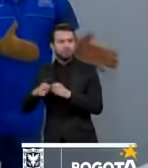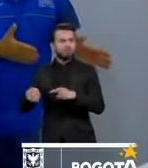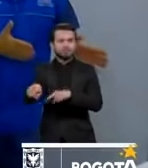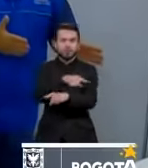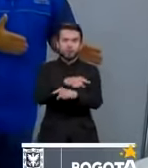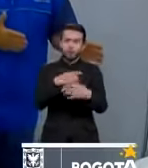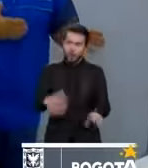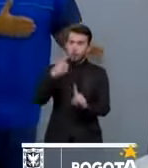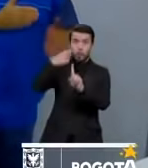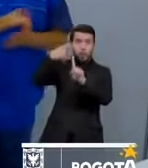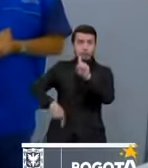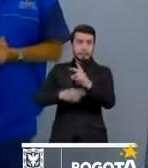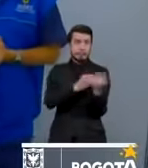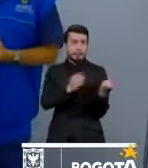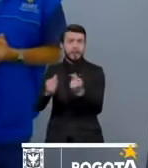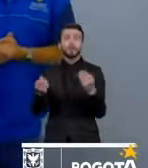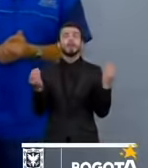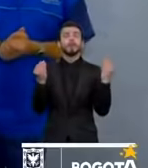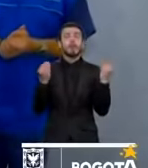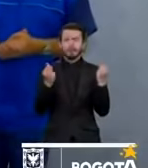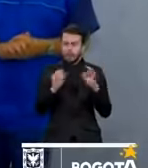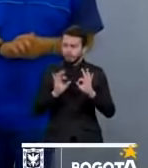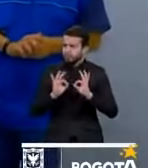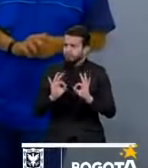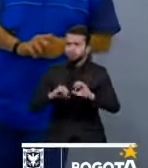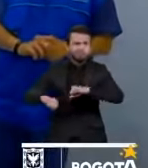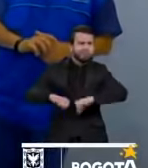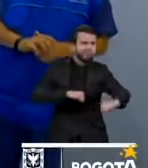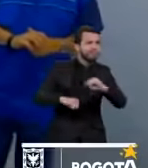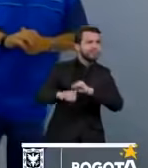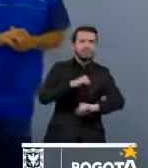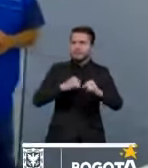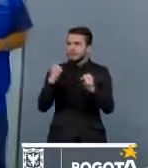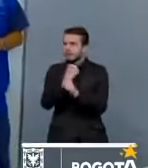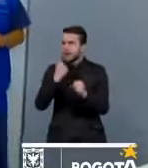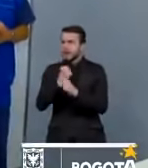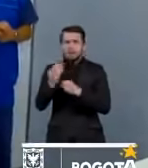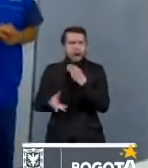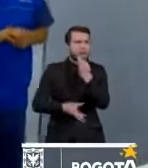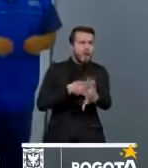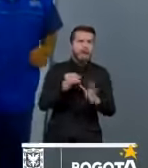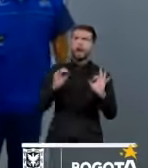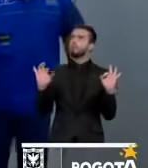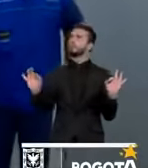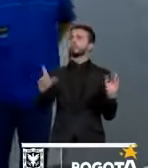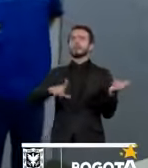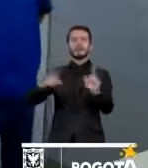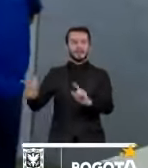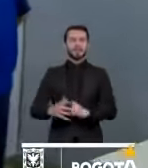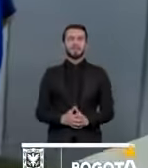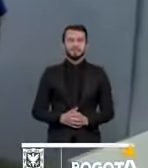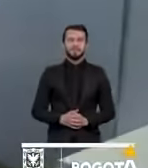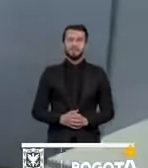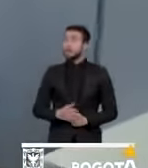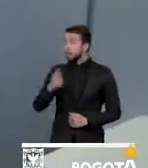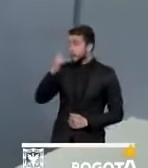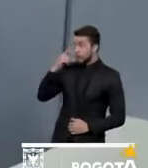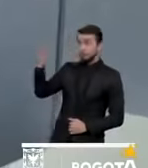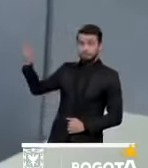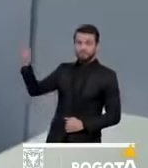tan razonable esta cantidad de expansión de camas hospitalarias. Todas las camas tienen su identificación. Ajá. En donde además